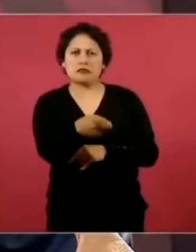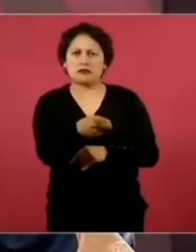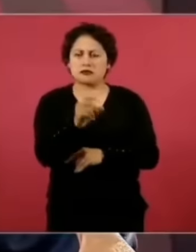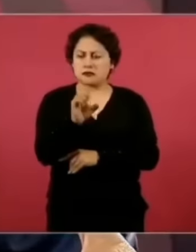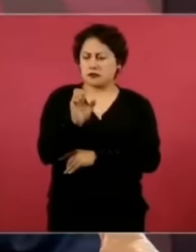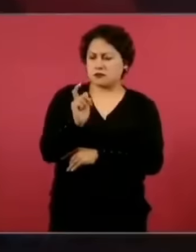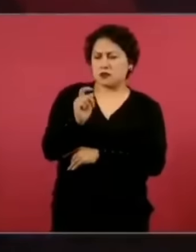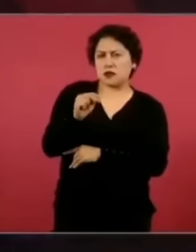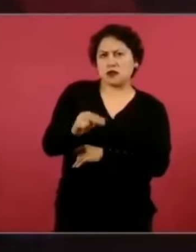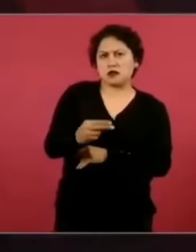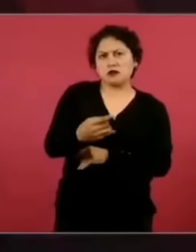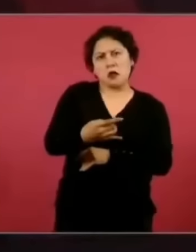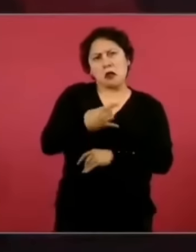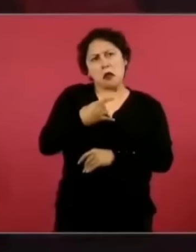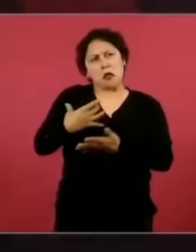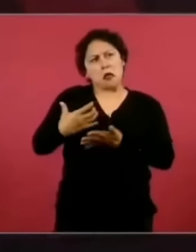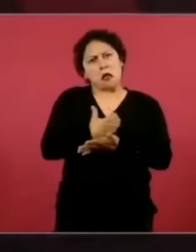y tú